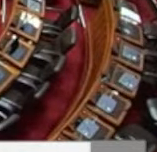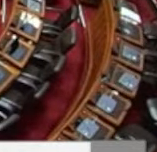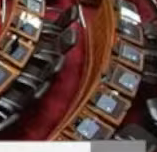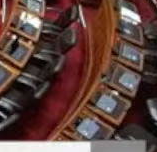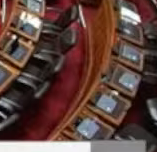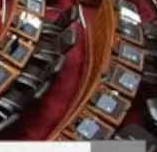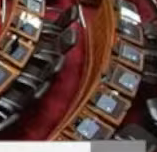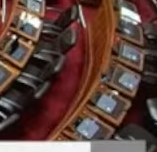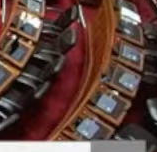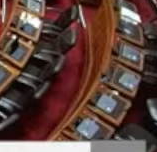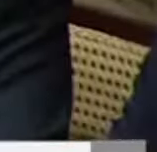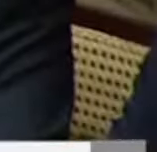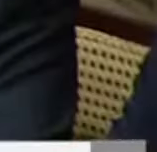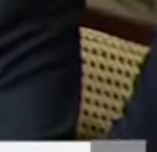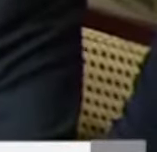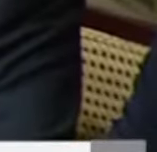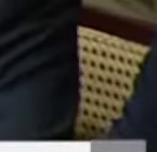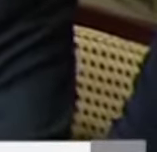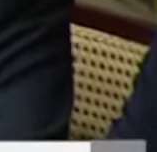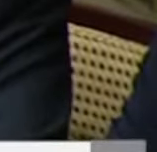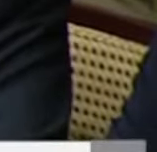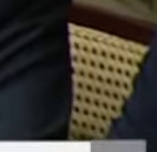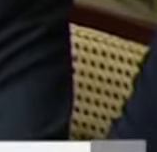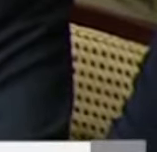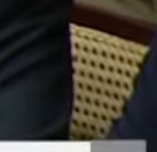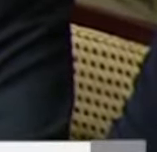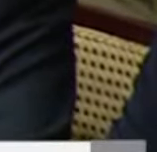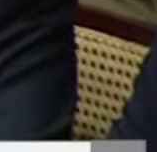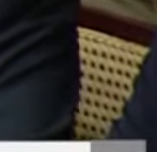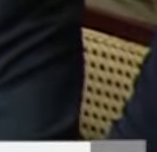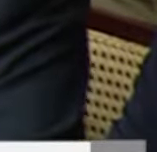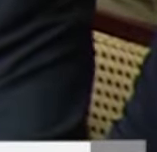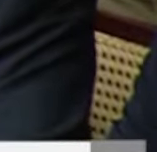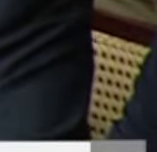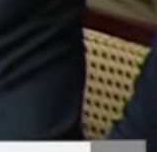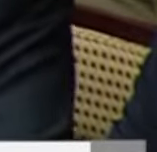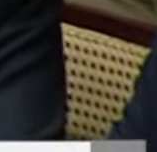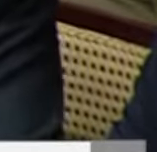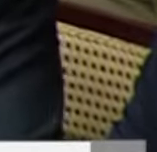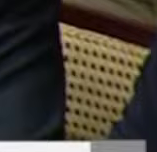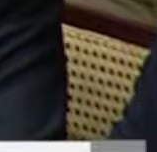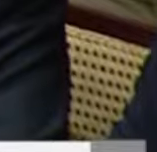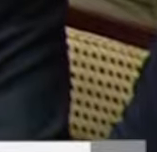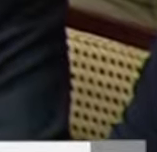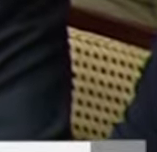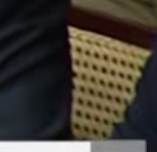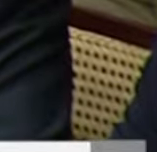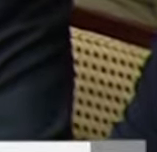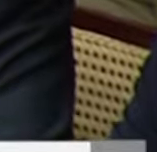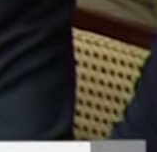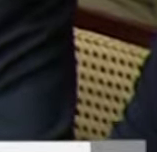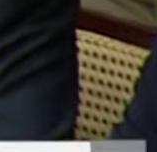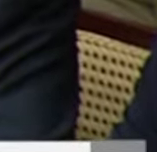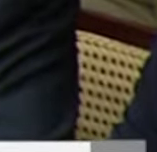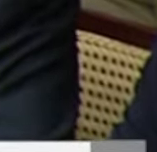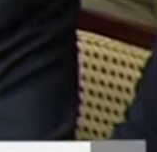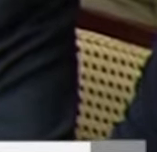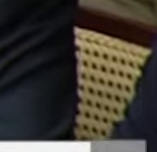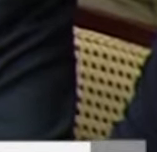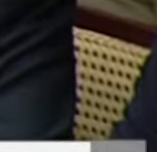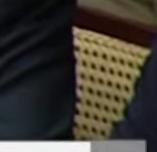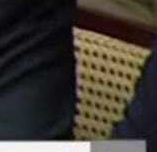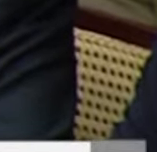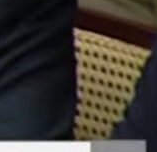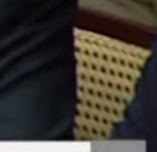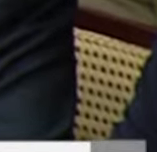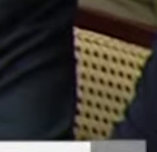politización de la justicia que conlleva a su disfuncionalidad destituir a todos los